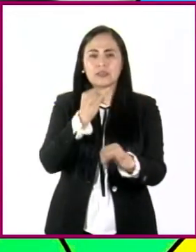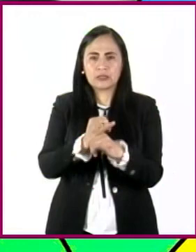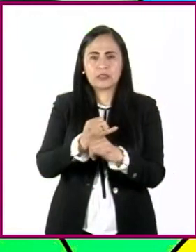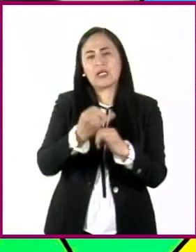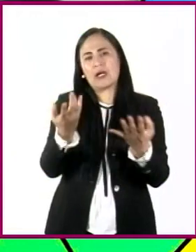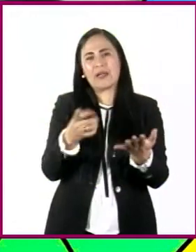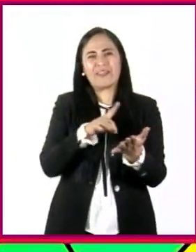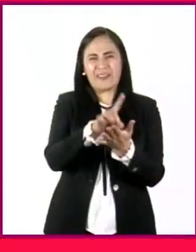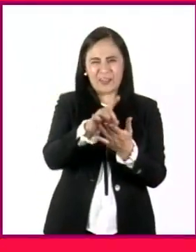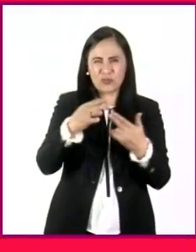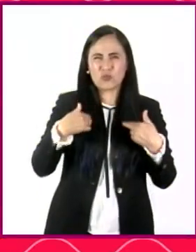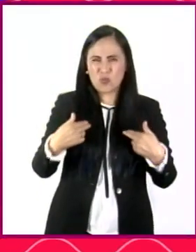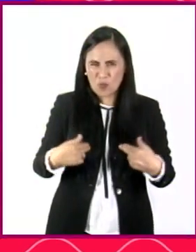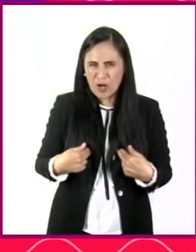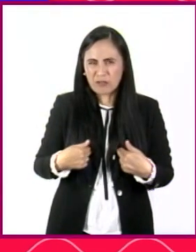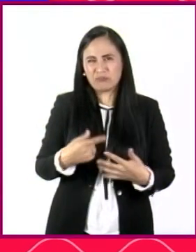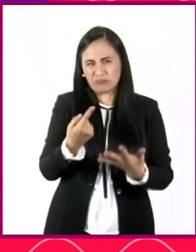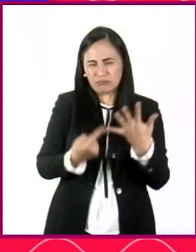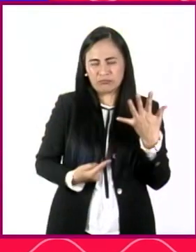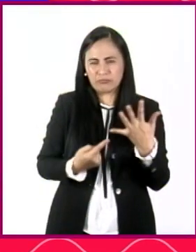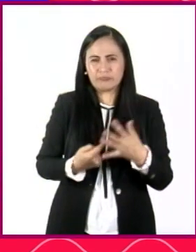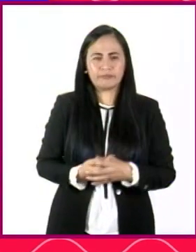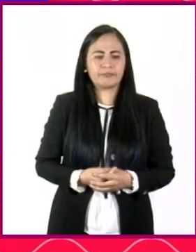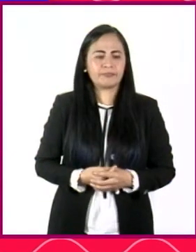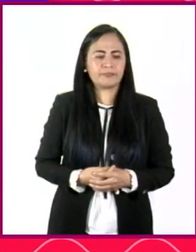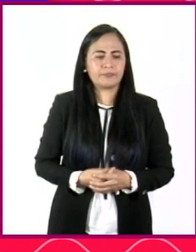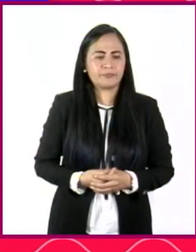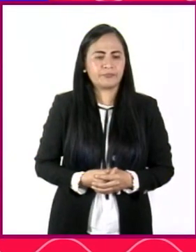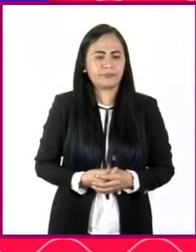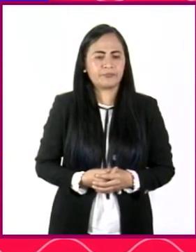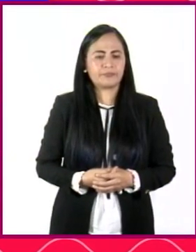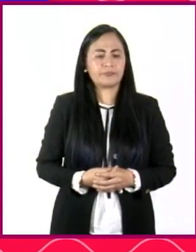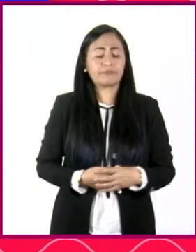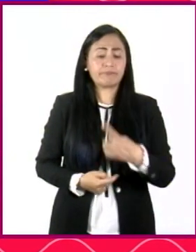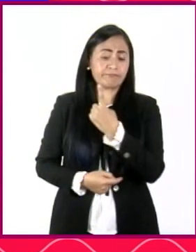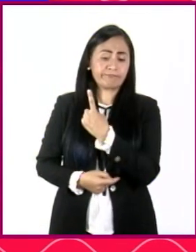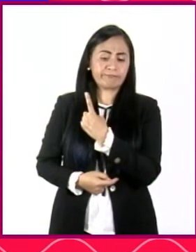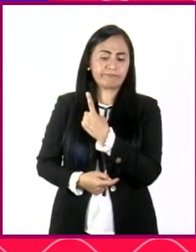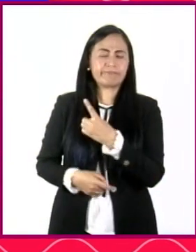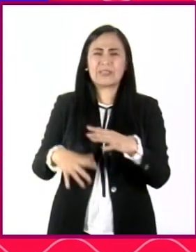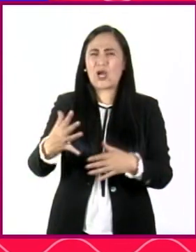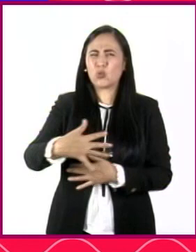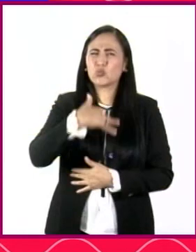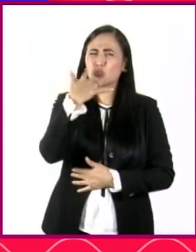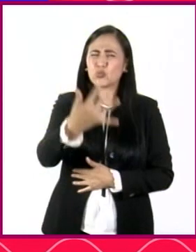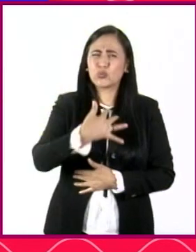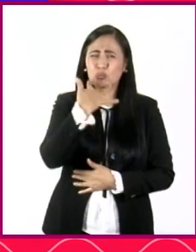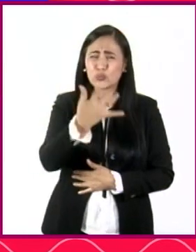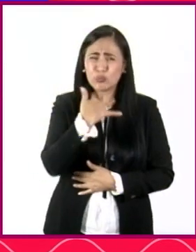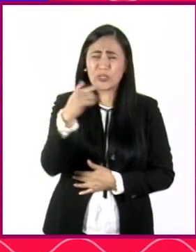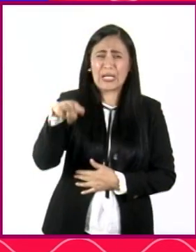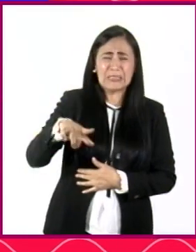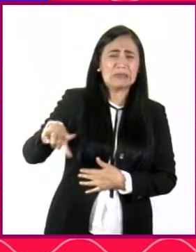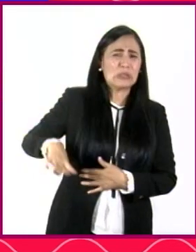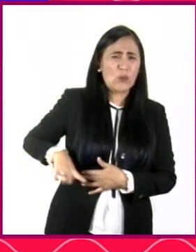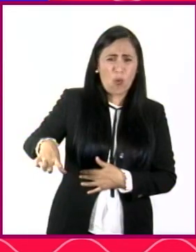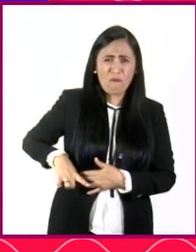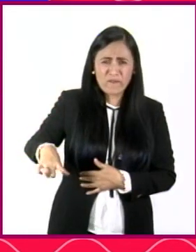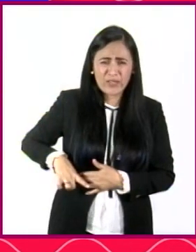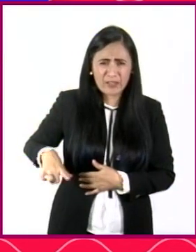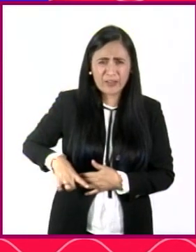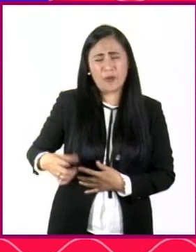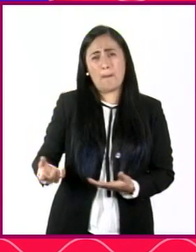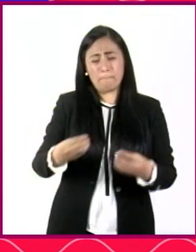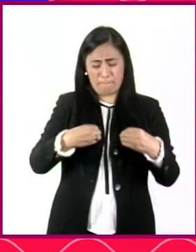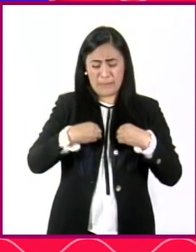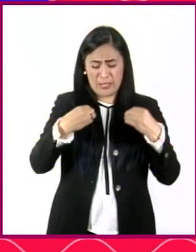derechos humanos. Además de ello, menciona que la corrupción en la función pública pone en riesgo el derecho a la